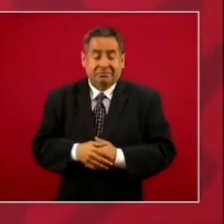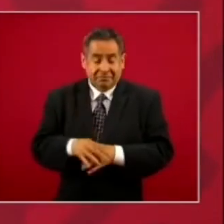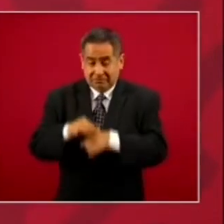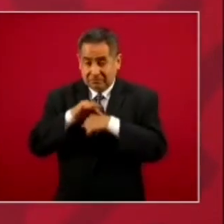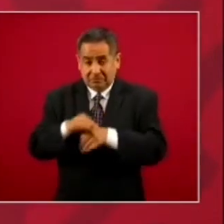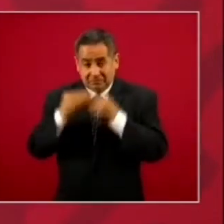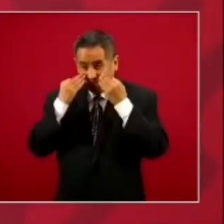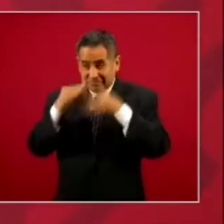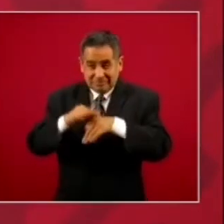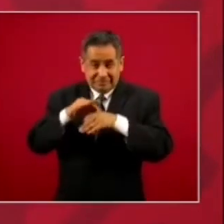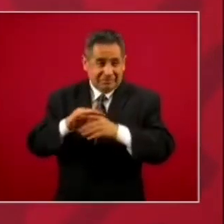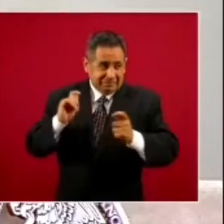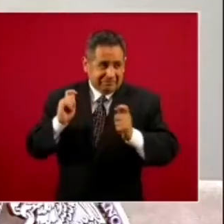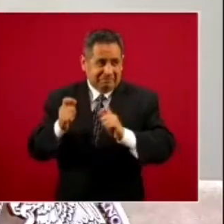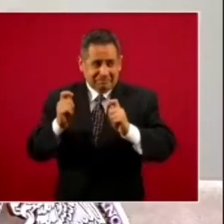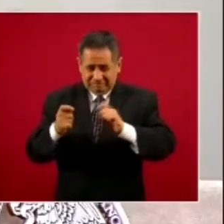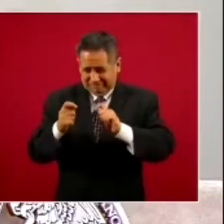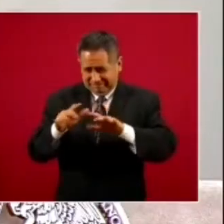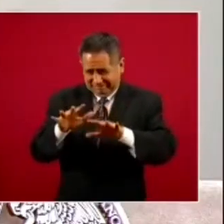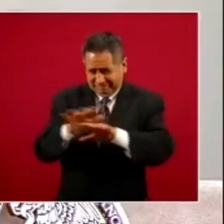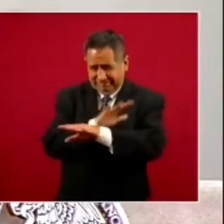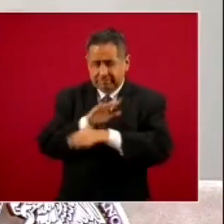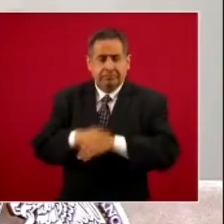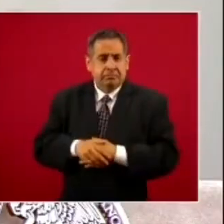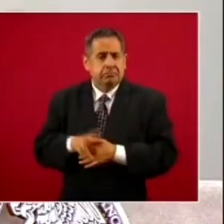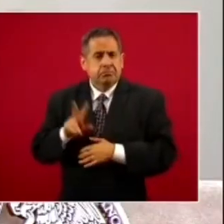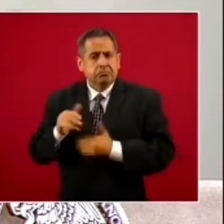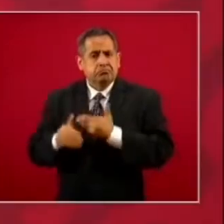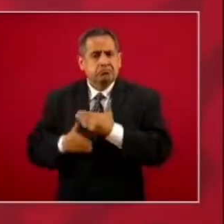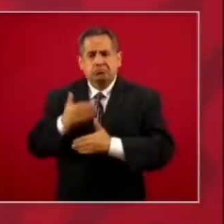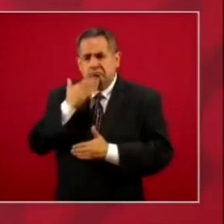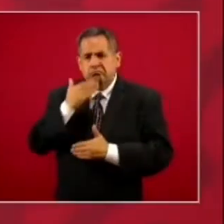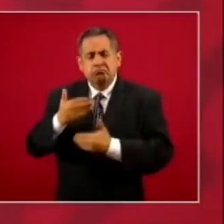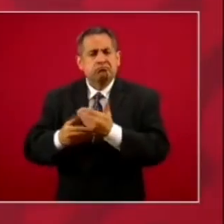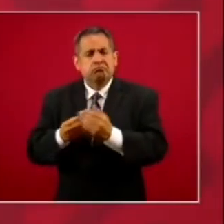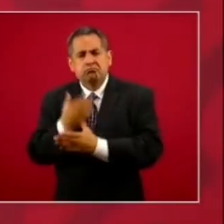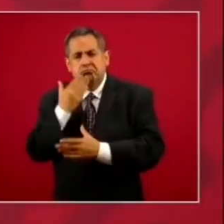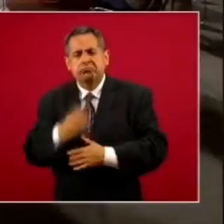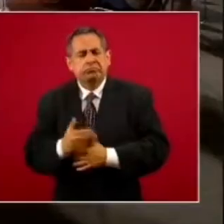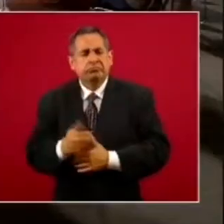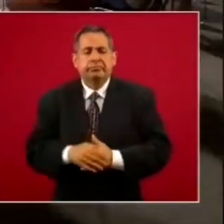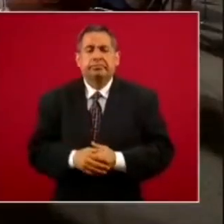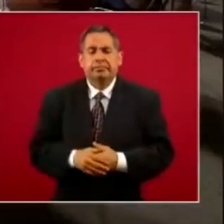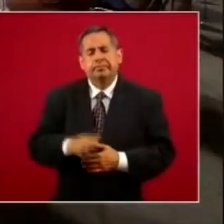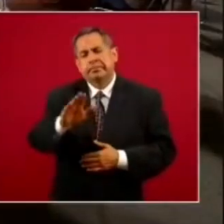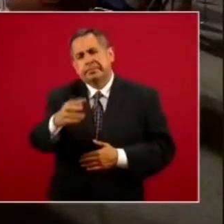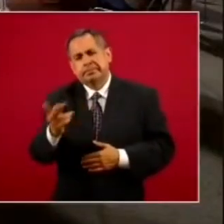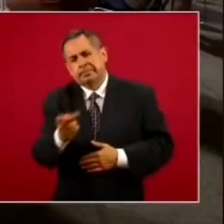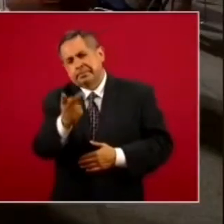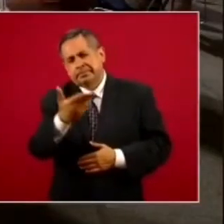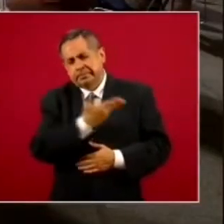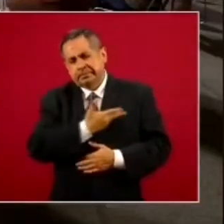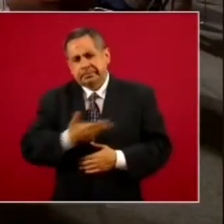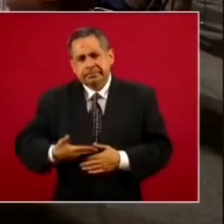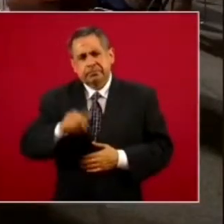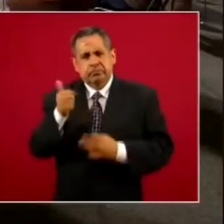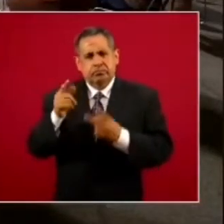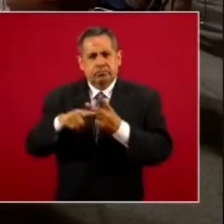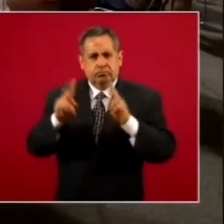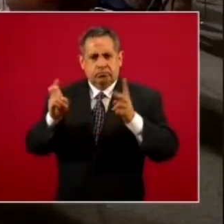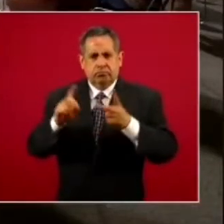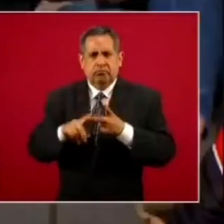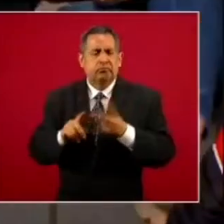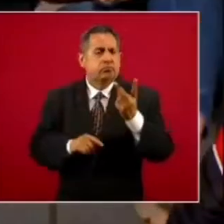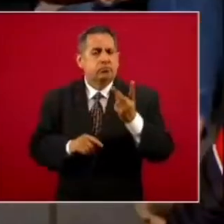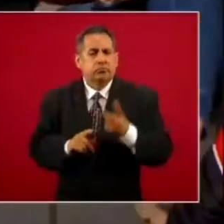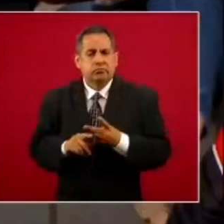ahora viviendo, transformando. Y vamos bien, vamos adelante. Presidente, en otro tema quería preguntarle si